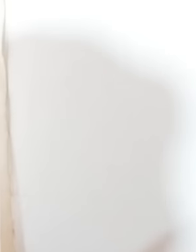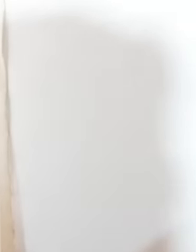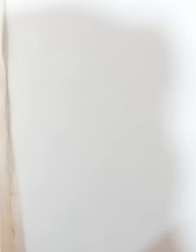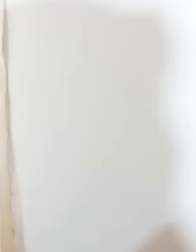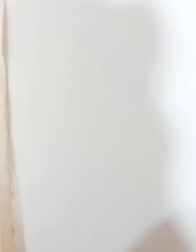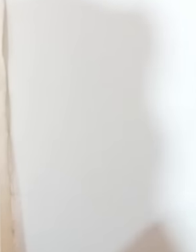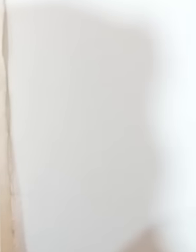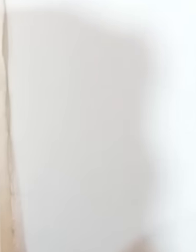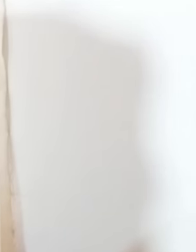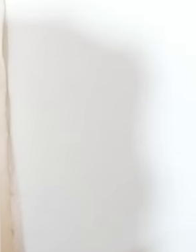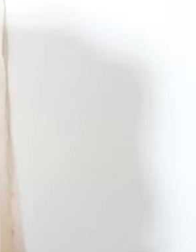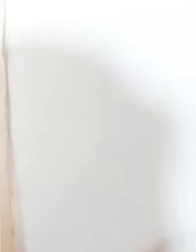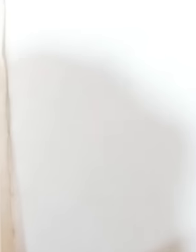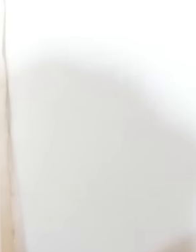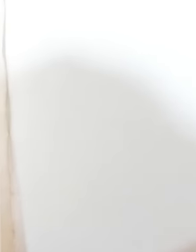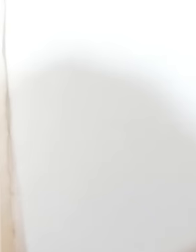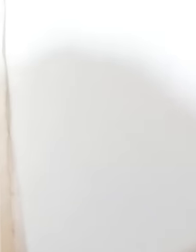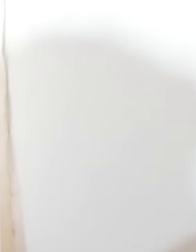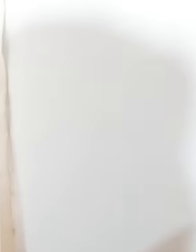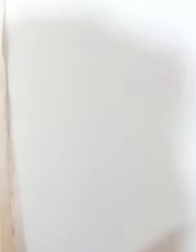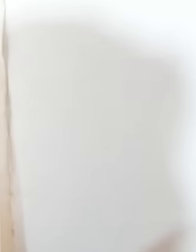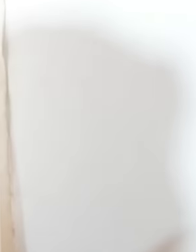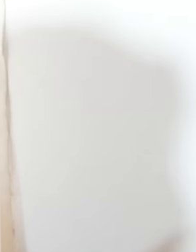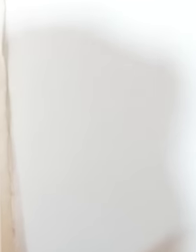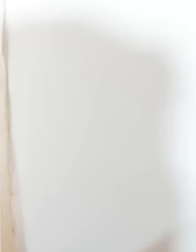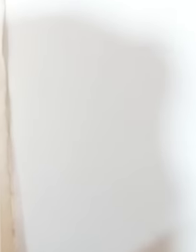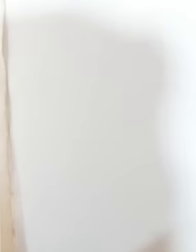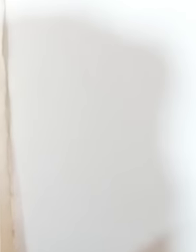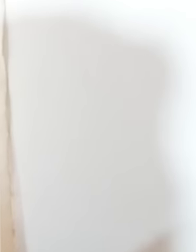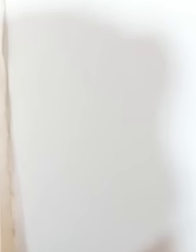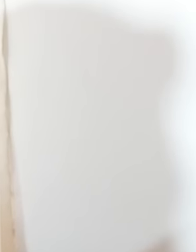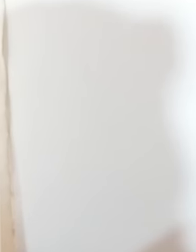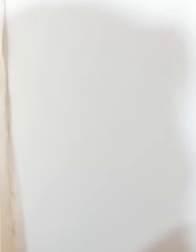aduana, que en la aduana se lucra de una manera impresionante.